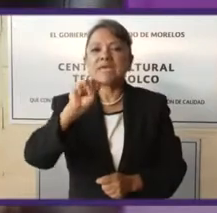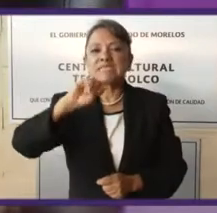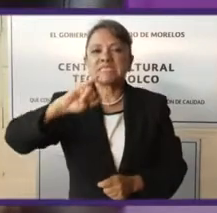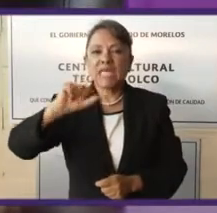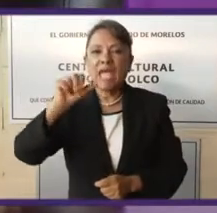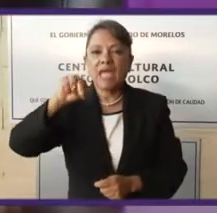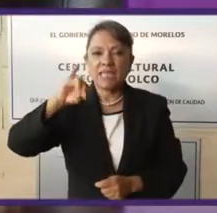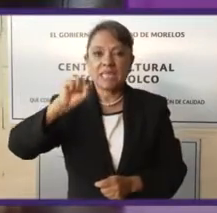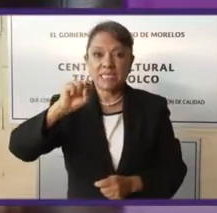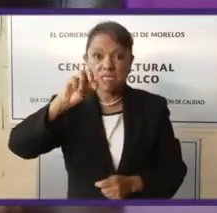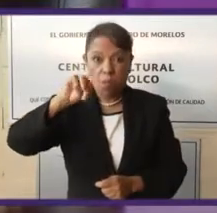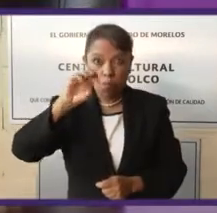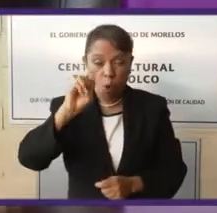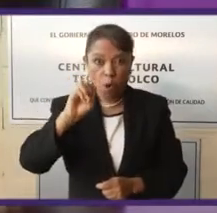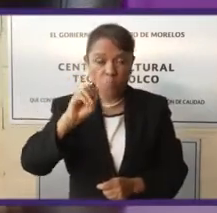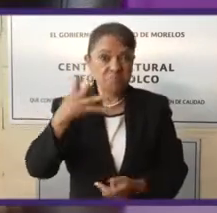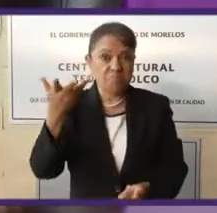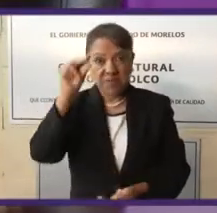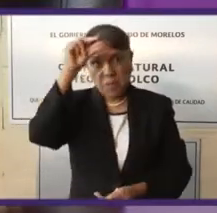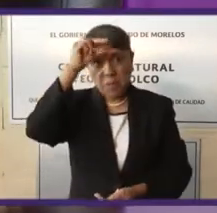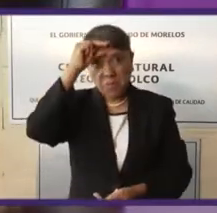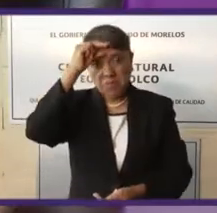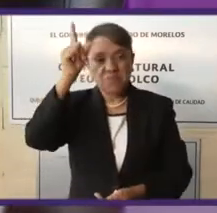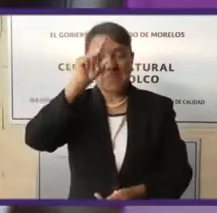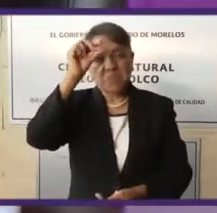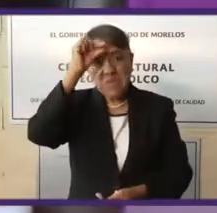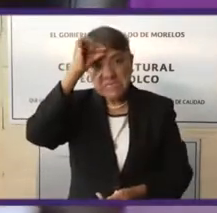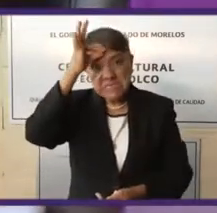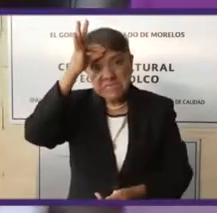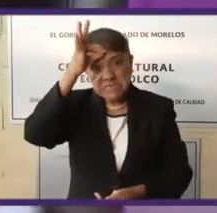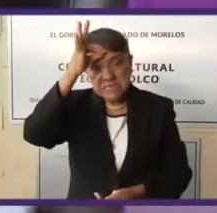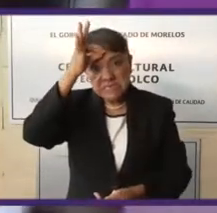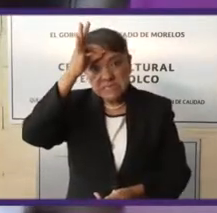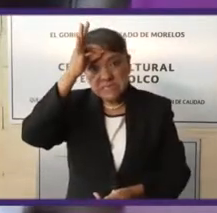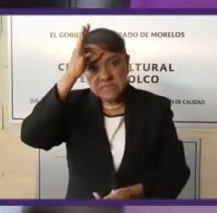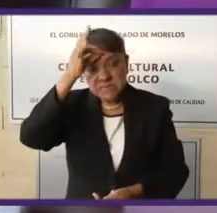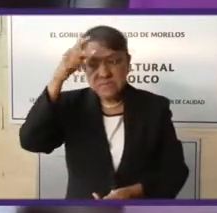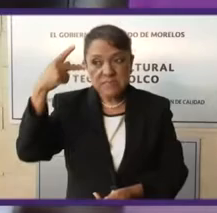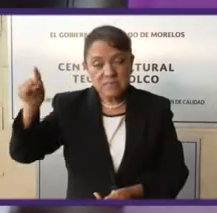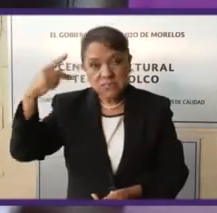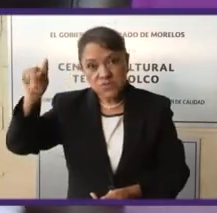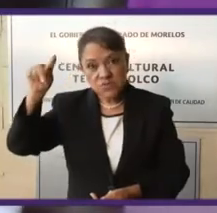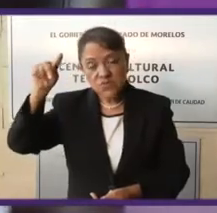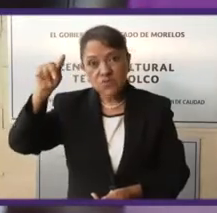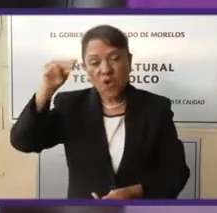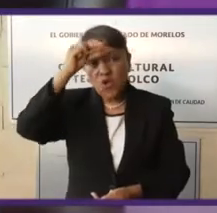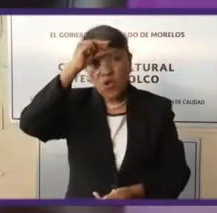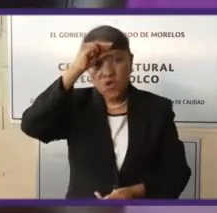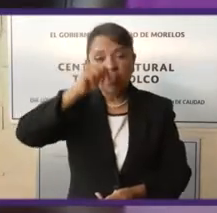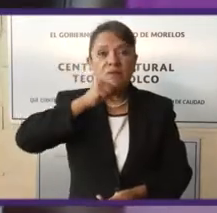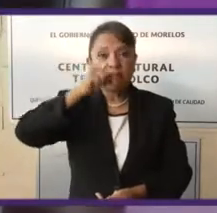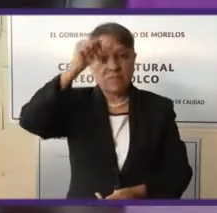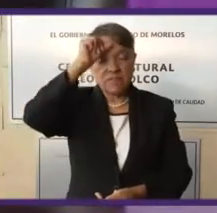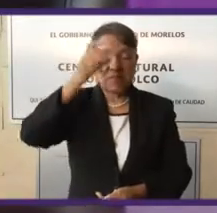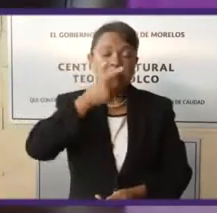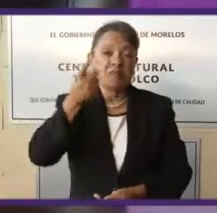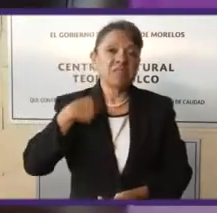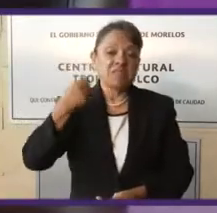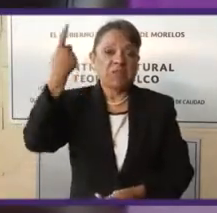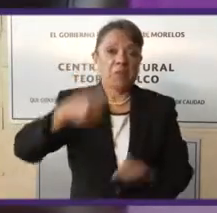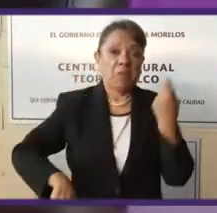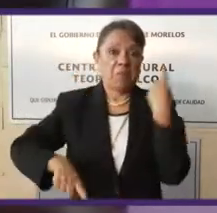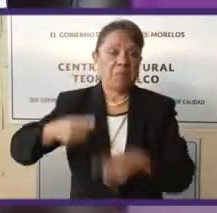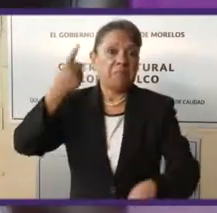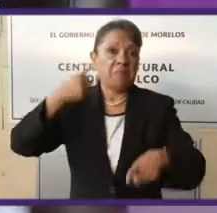frente, en todo caso solo tiene uno, el suyo, el que mandata, el que socava